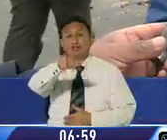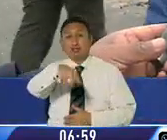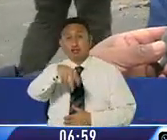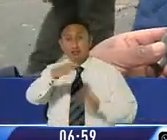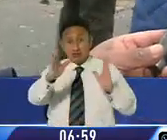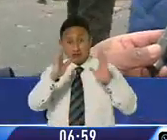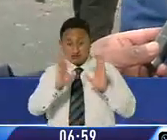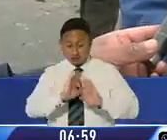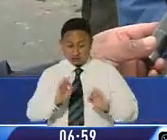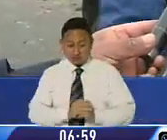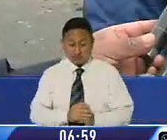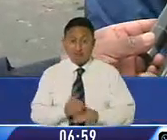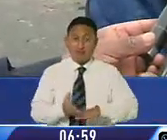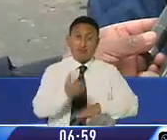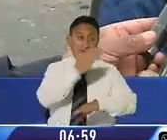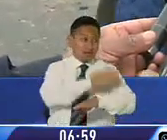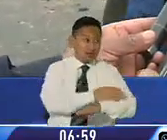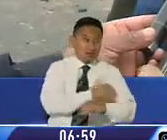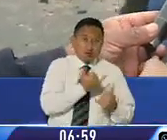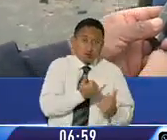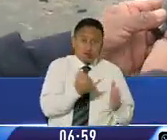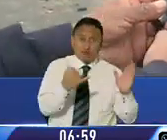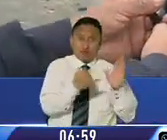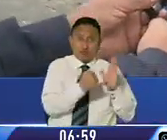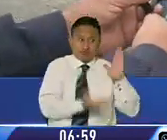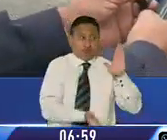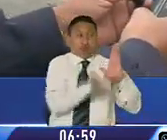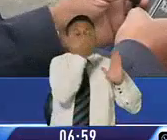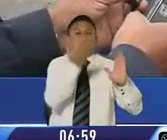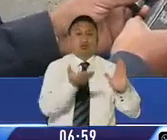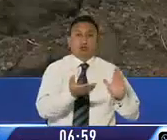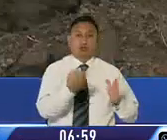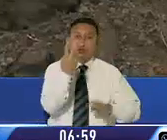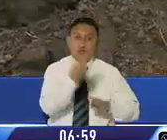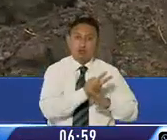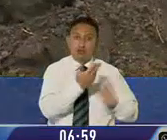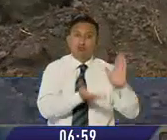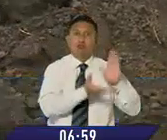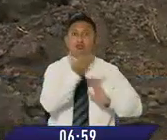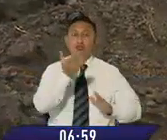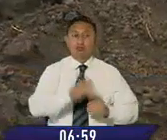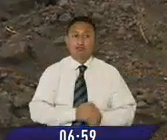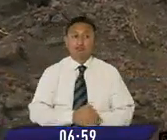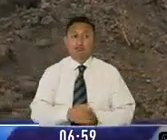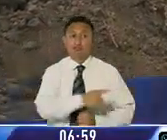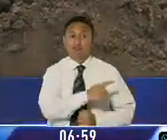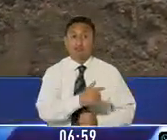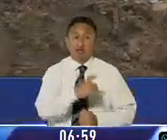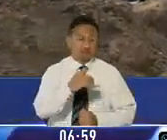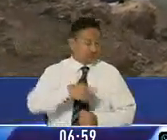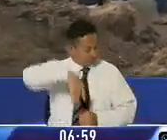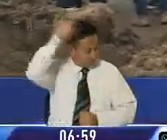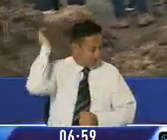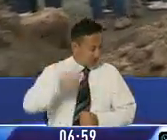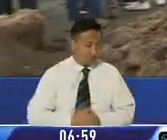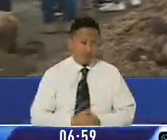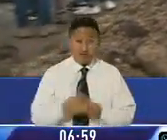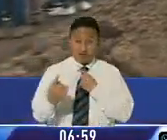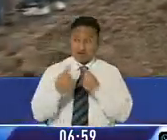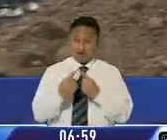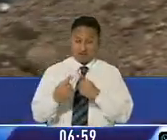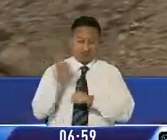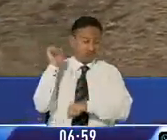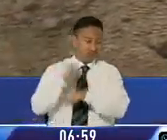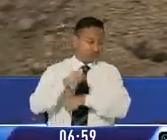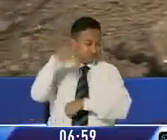más bien esta otra semana nos da el paquetazo de golpe a subir la gasolina y el 10. Los inconformes no entendían de razones, el diálogo no